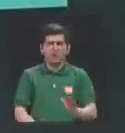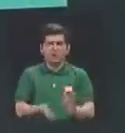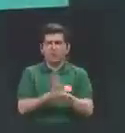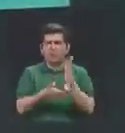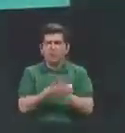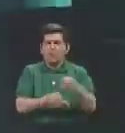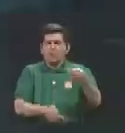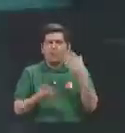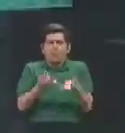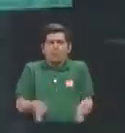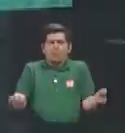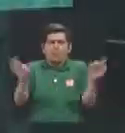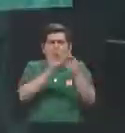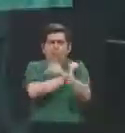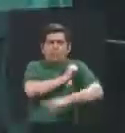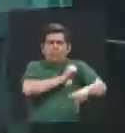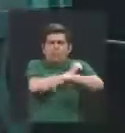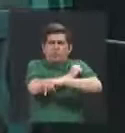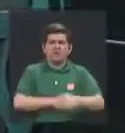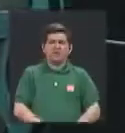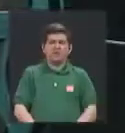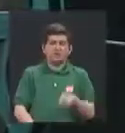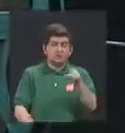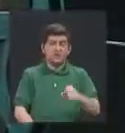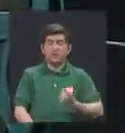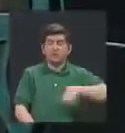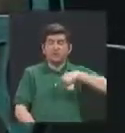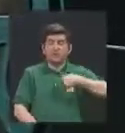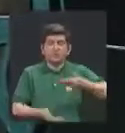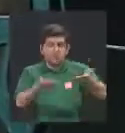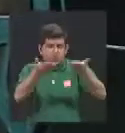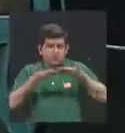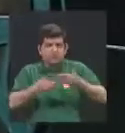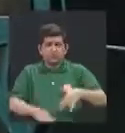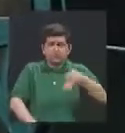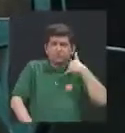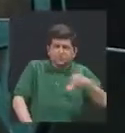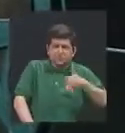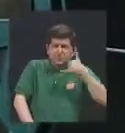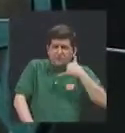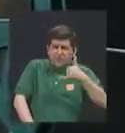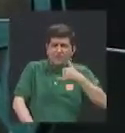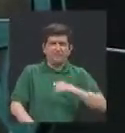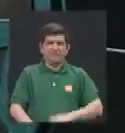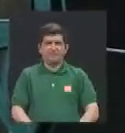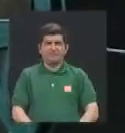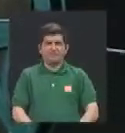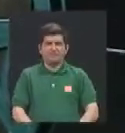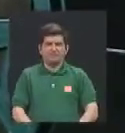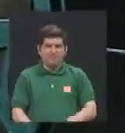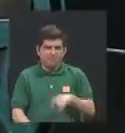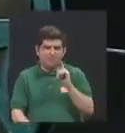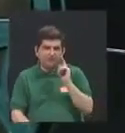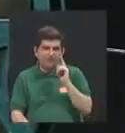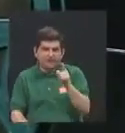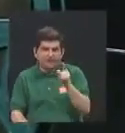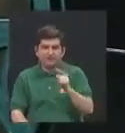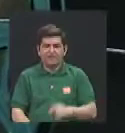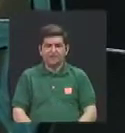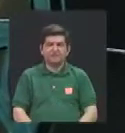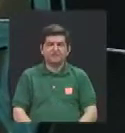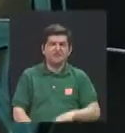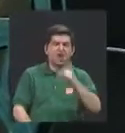son grandes documentos históricos para este país. Ellos comenzaron a mandarnos, comenzaron a llamarnos.